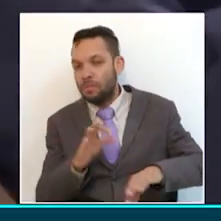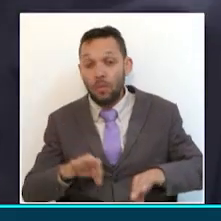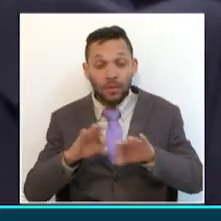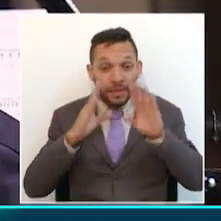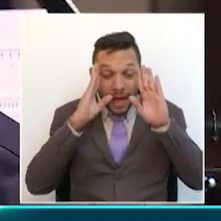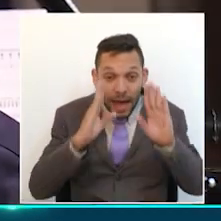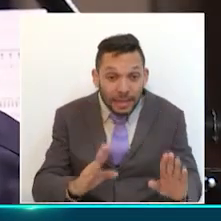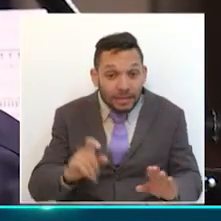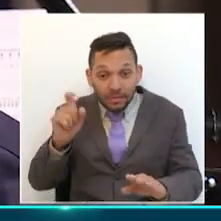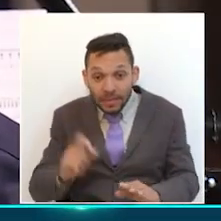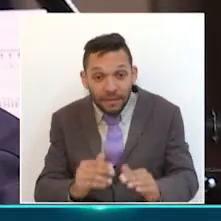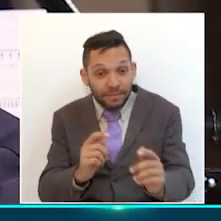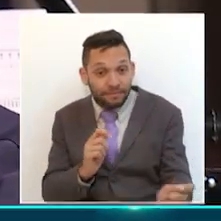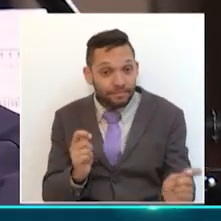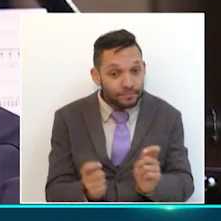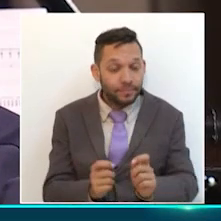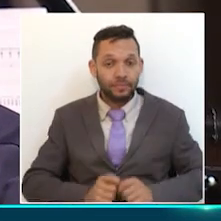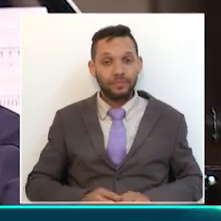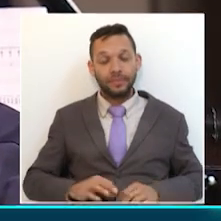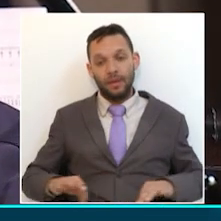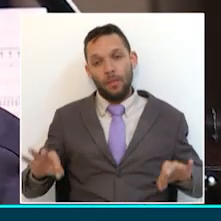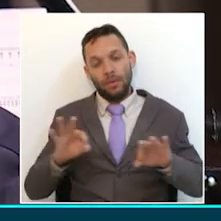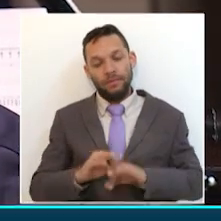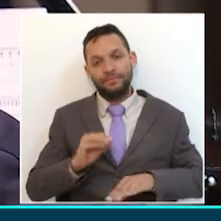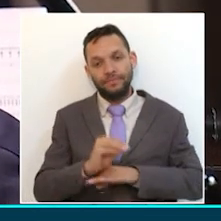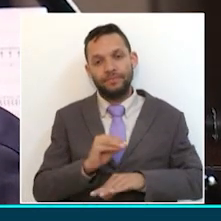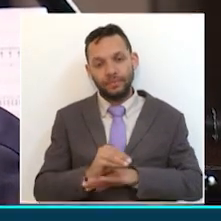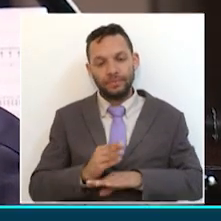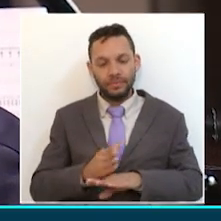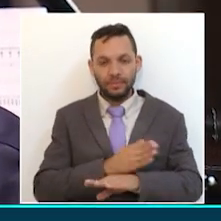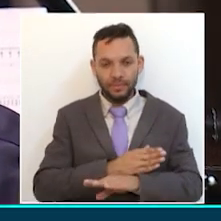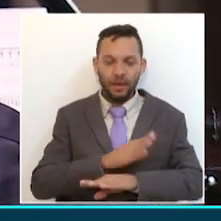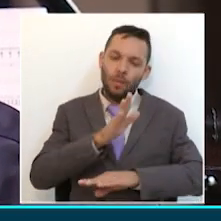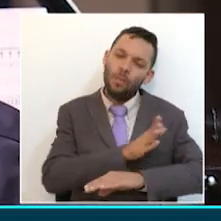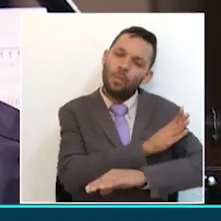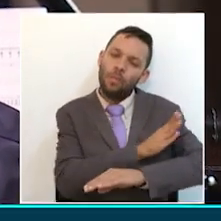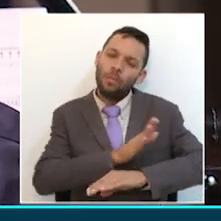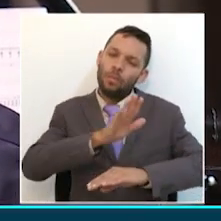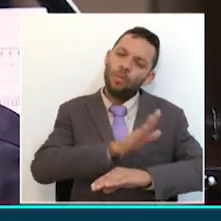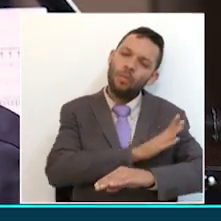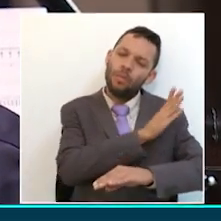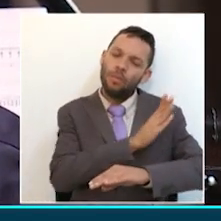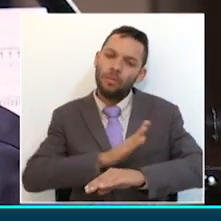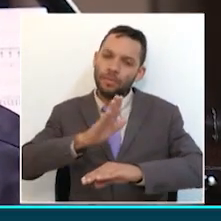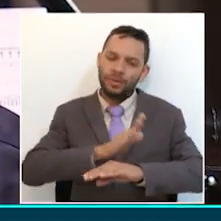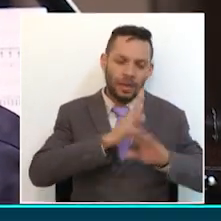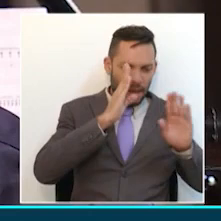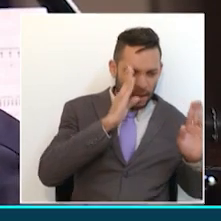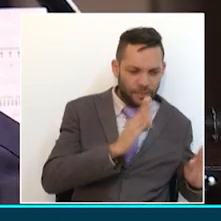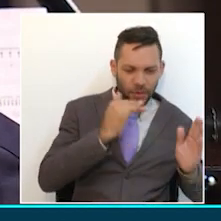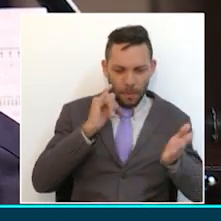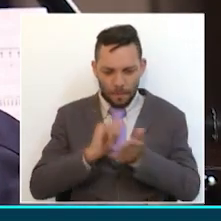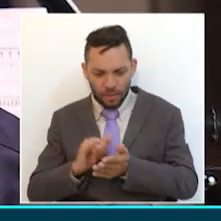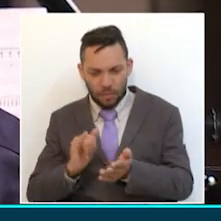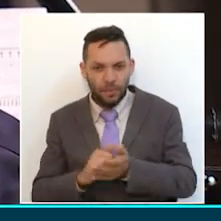Mira, siempre es importante escuchar lo que uno no escuchó, ¿entiendes? Y hoy Manizales va a tener la oportunidad de